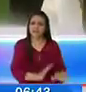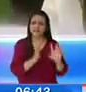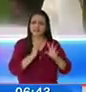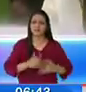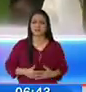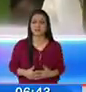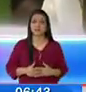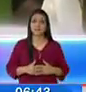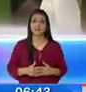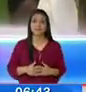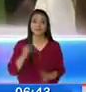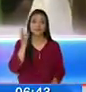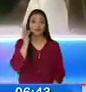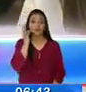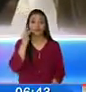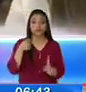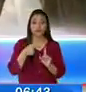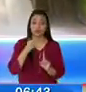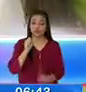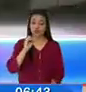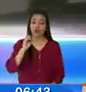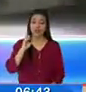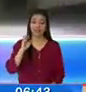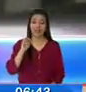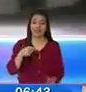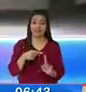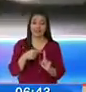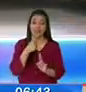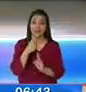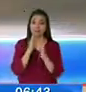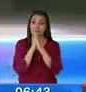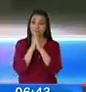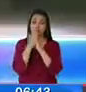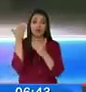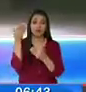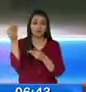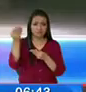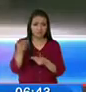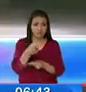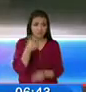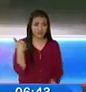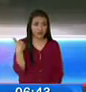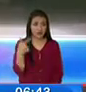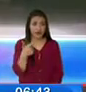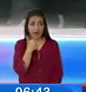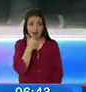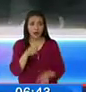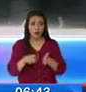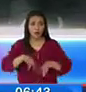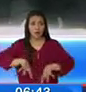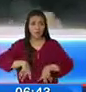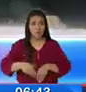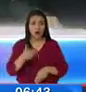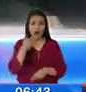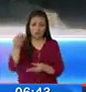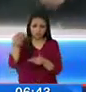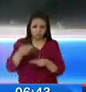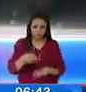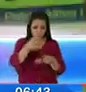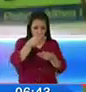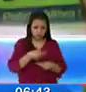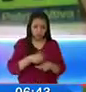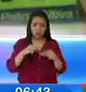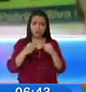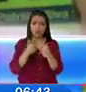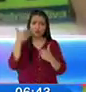cárcel. Soledad Buendía además pide a los actores políticos que entreguen la documentación que dicen tener de supuestos actos de corrupción. Asegura que el